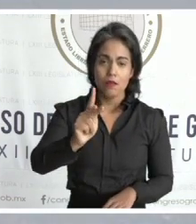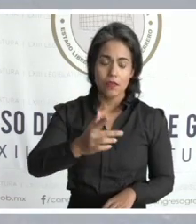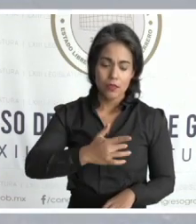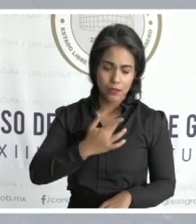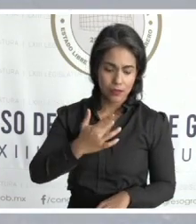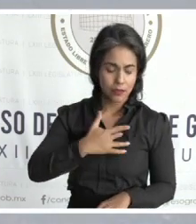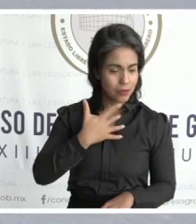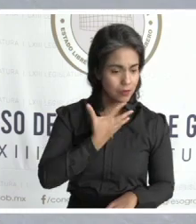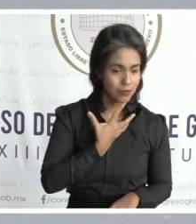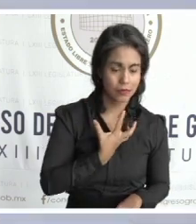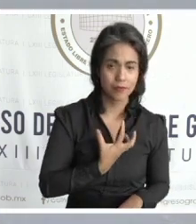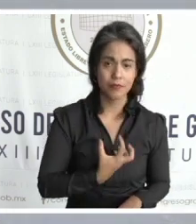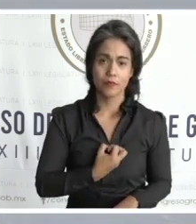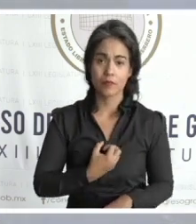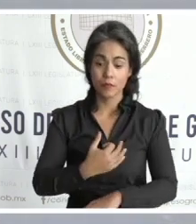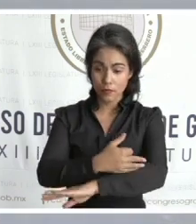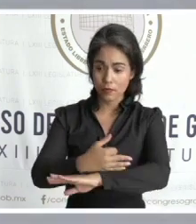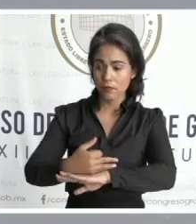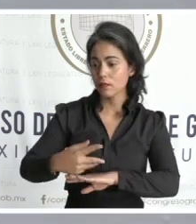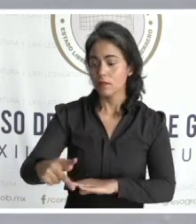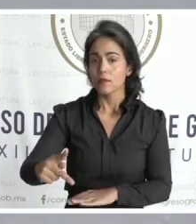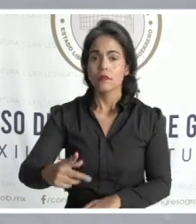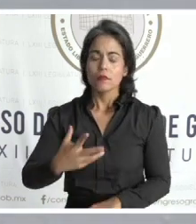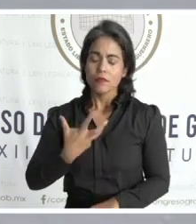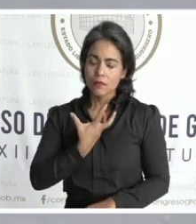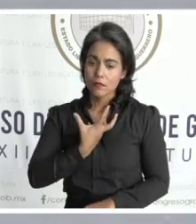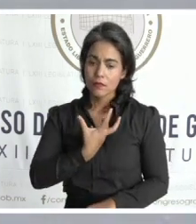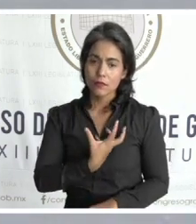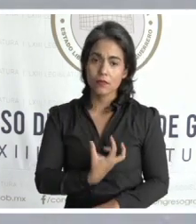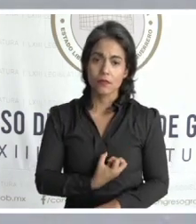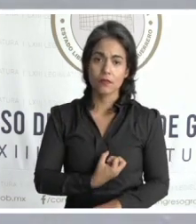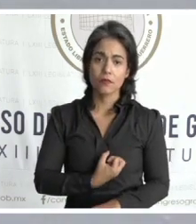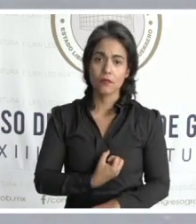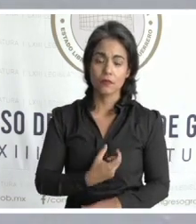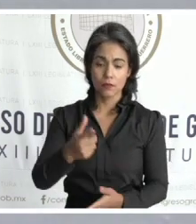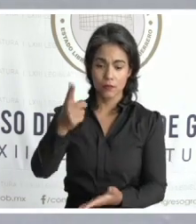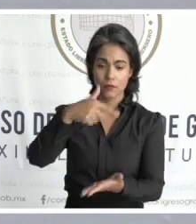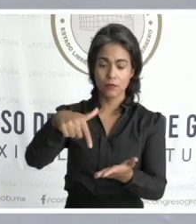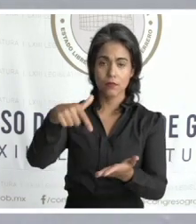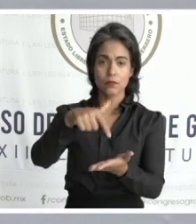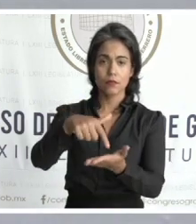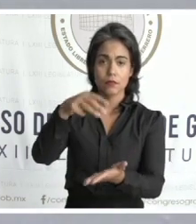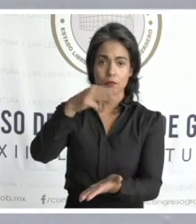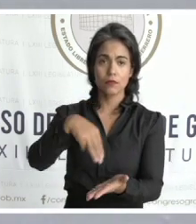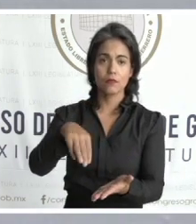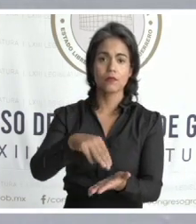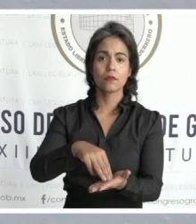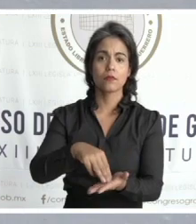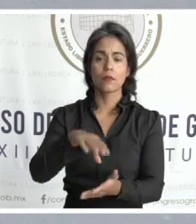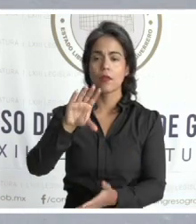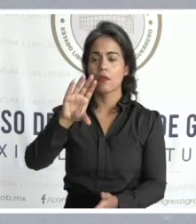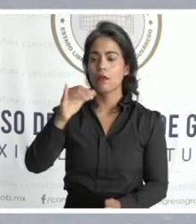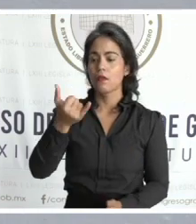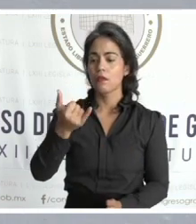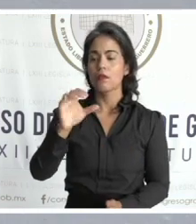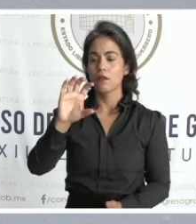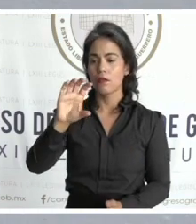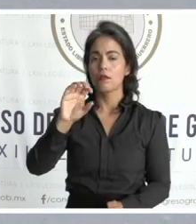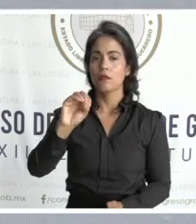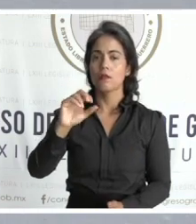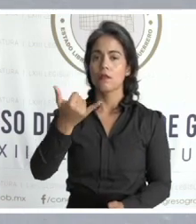a una familia del municipio de mi querido Coyuca de Benítez.